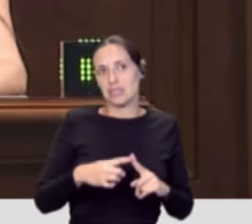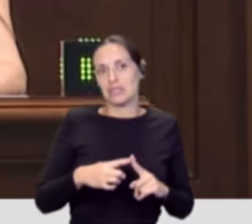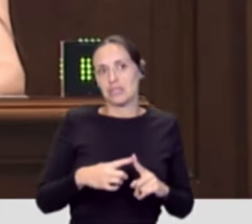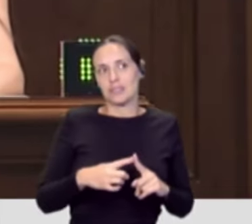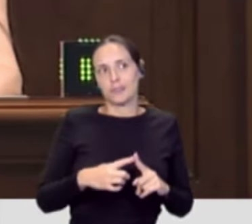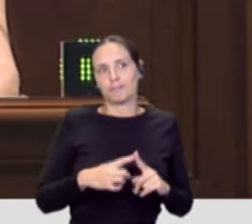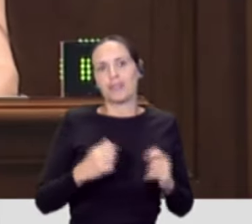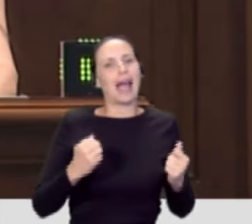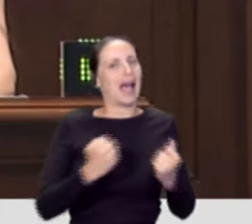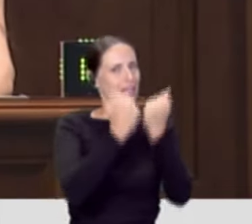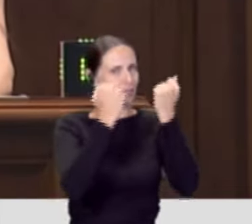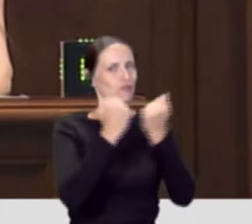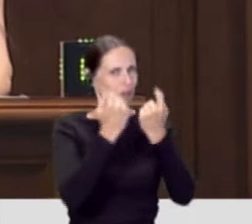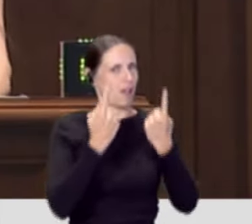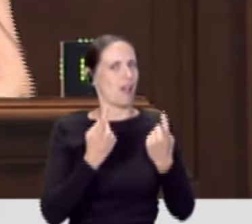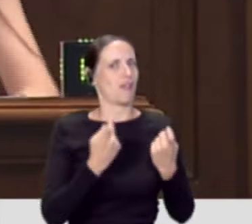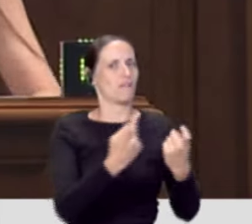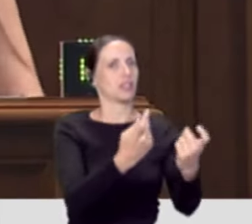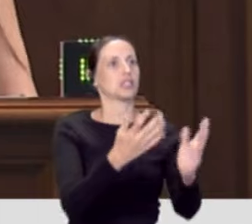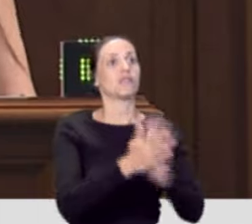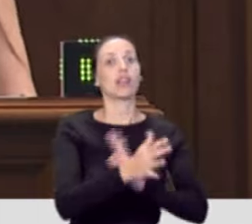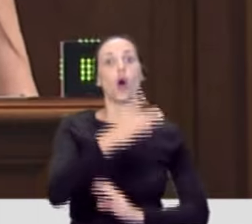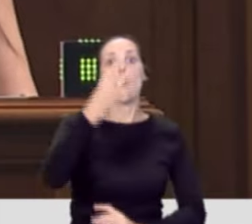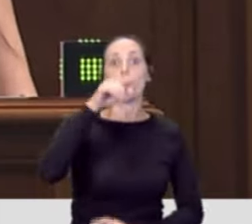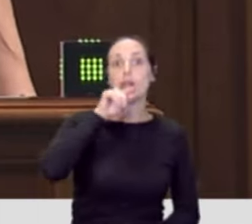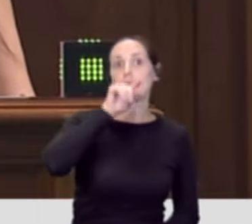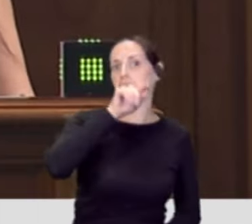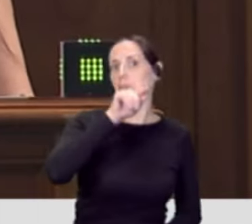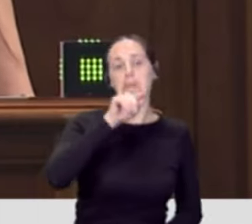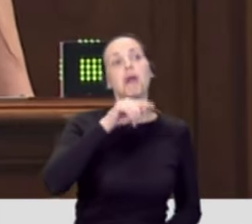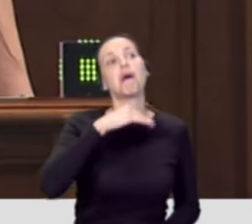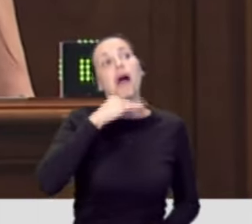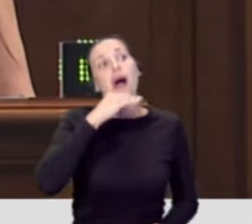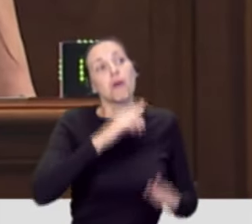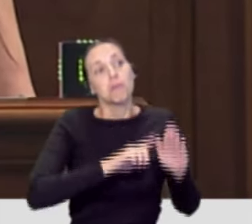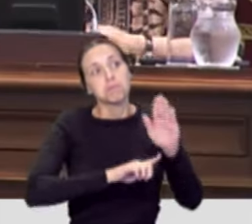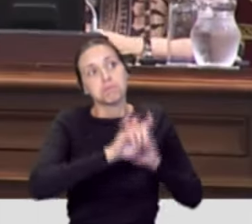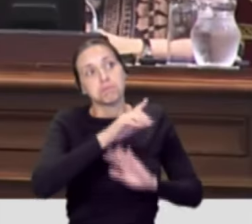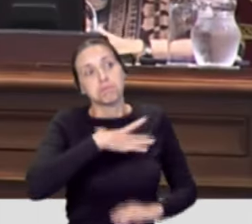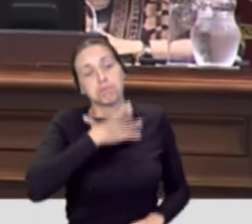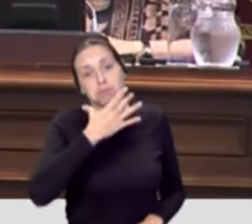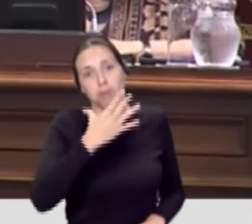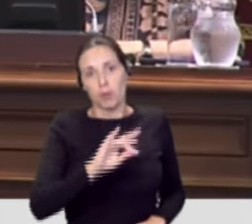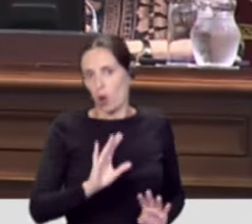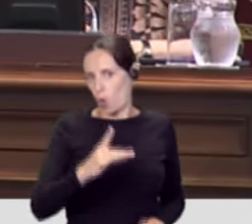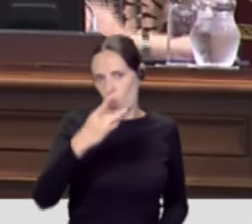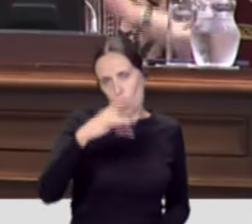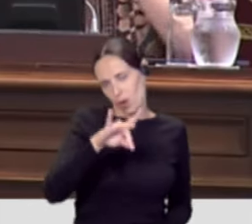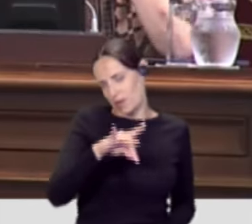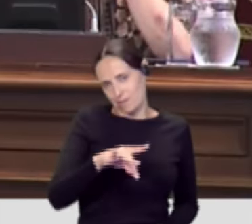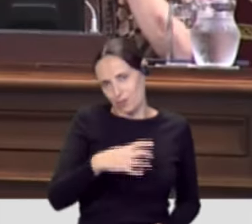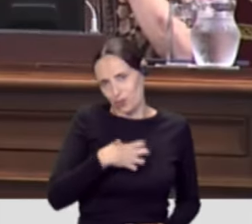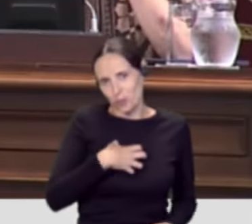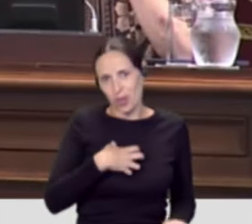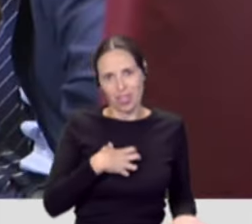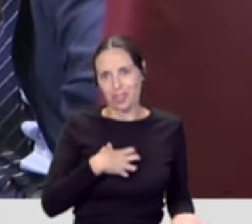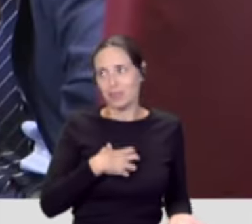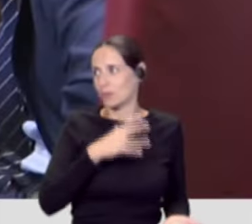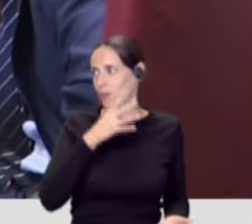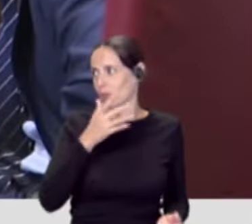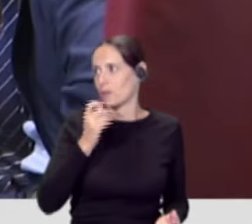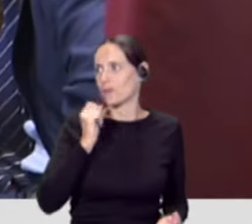muchas acciones, no solo, esta no es la única, pero bueno, puede ser un paso. Pero sin duda no es la única, sabemos por lo que hemos hablado muchas veces